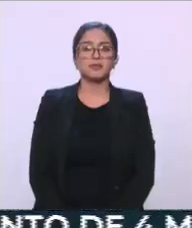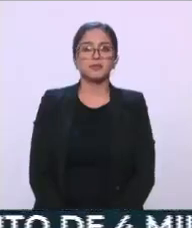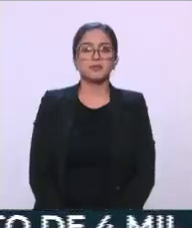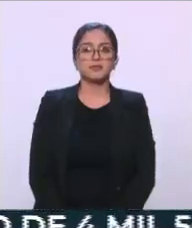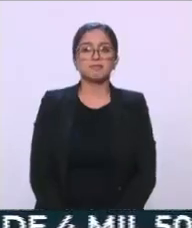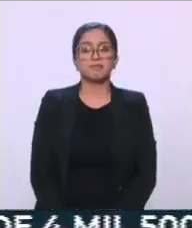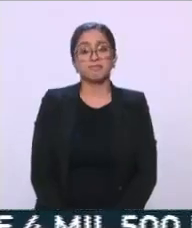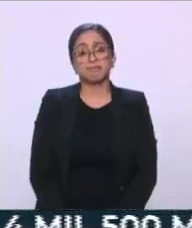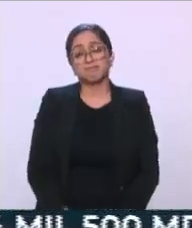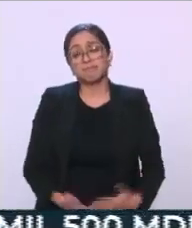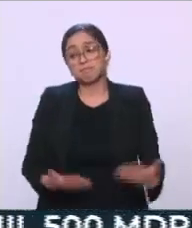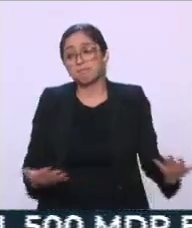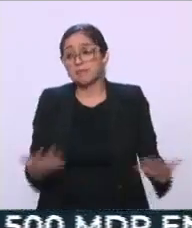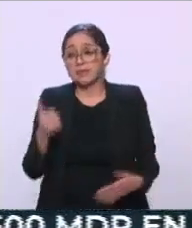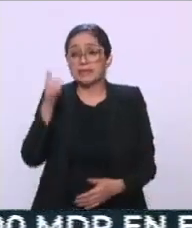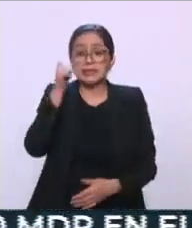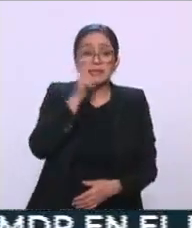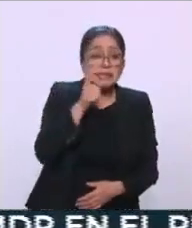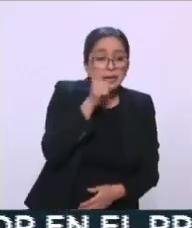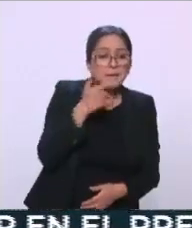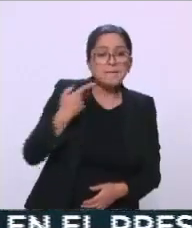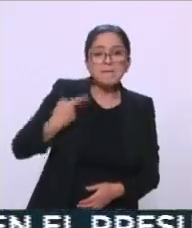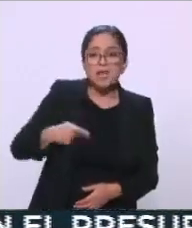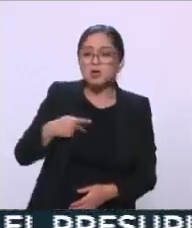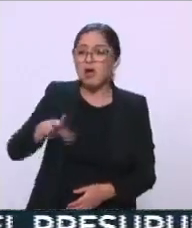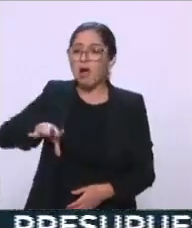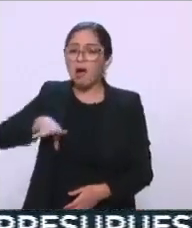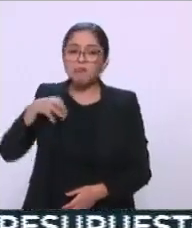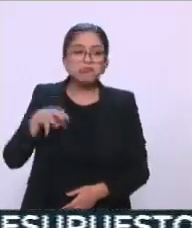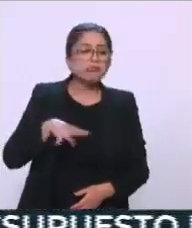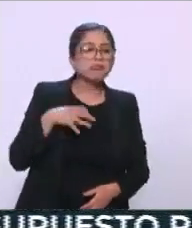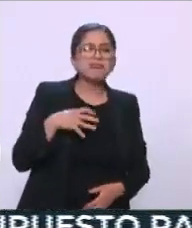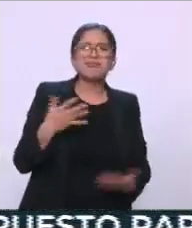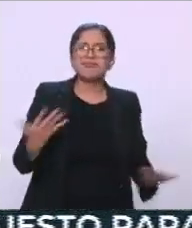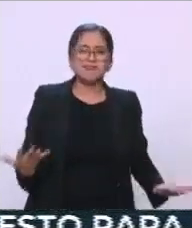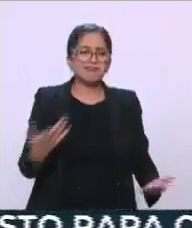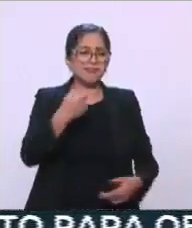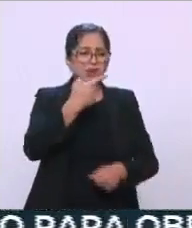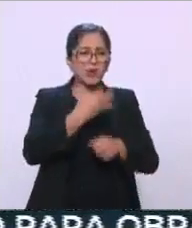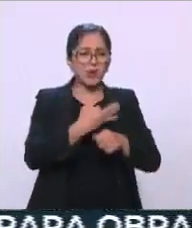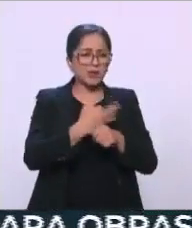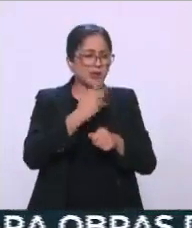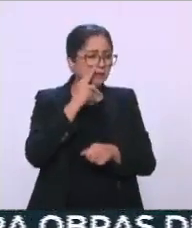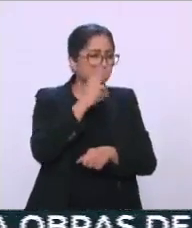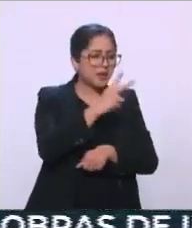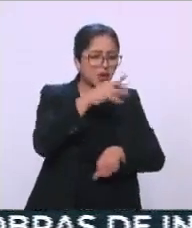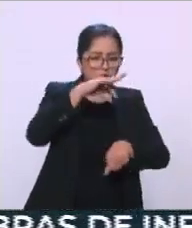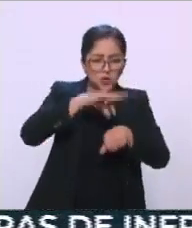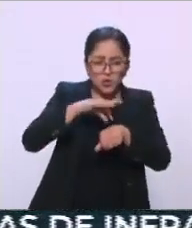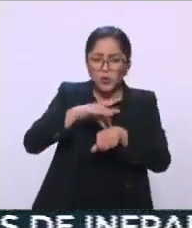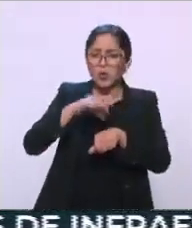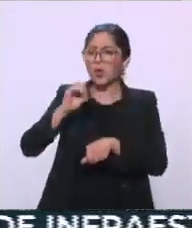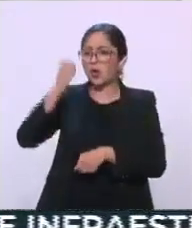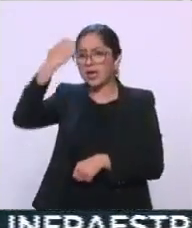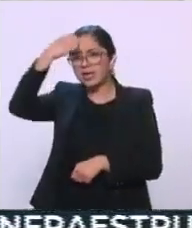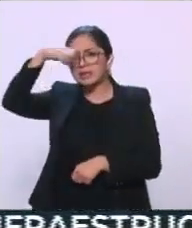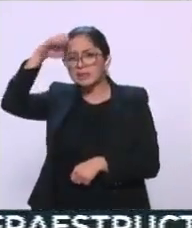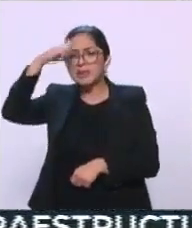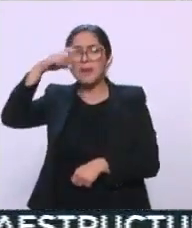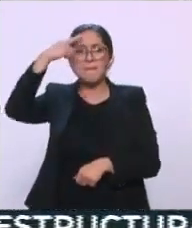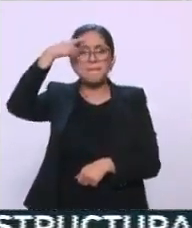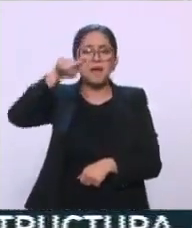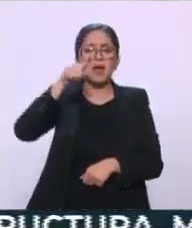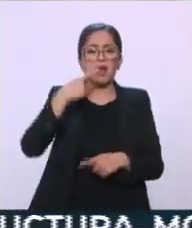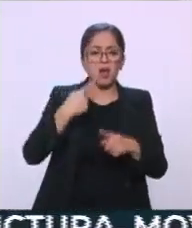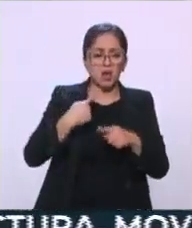Y hablando de viejas mañas y de viejos mañosos, ¿ve usted como una afrenta a los médicos y a los especialistas que dirigen la estrategia contra la